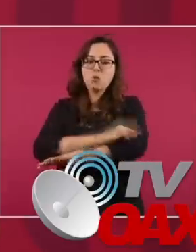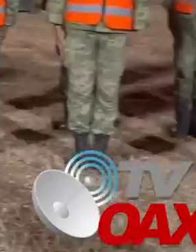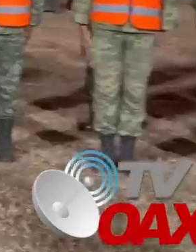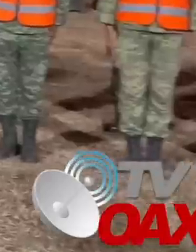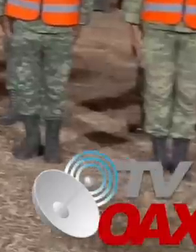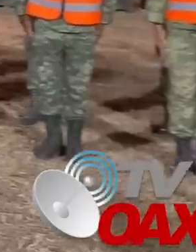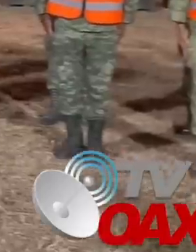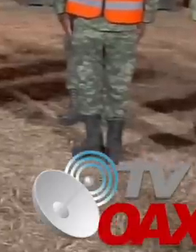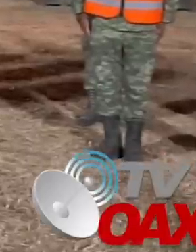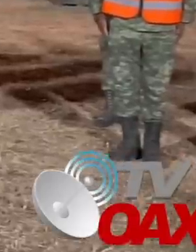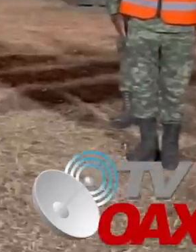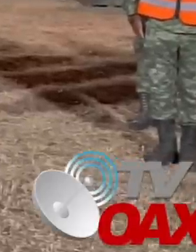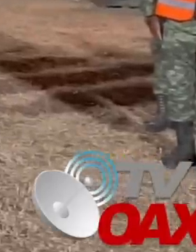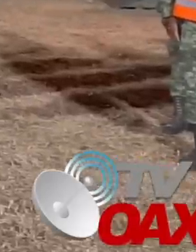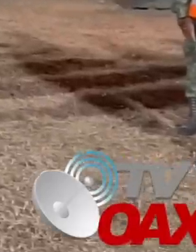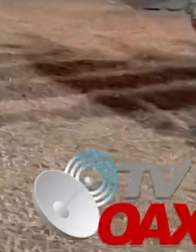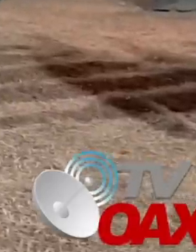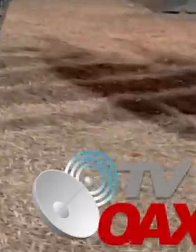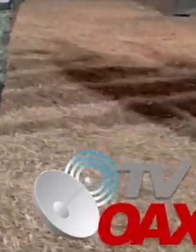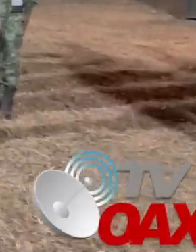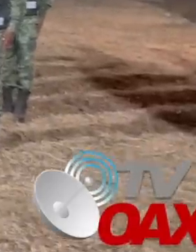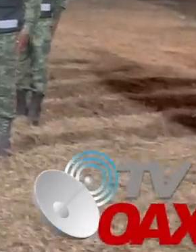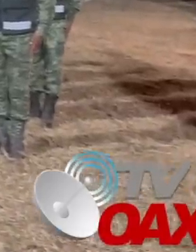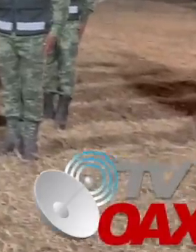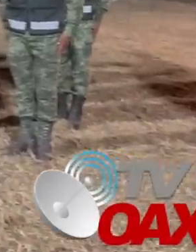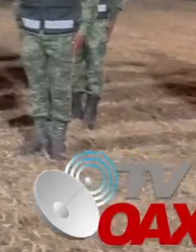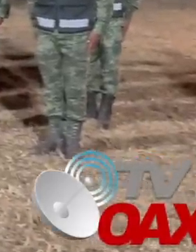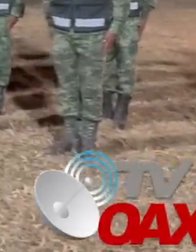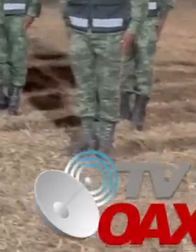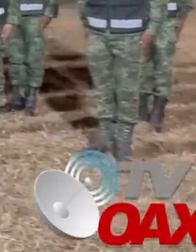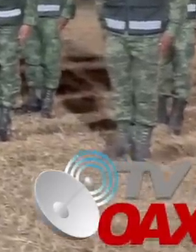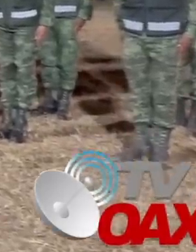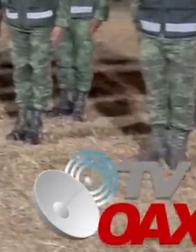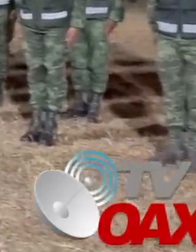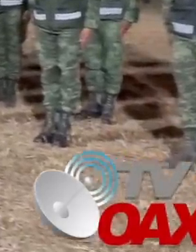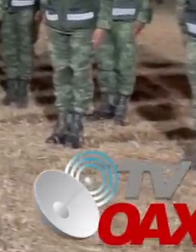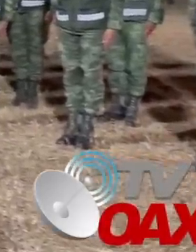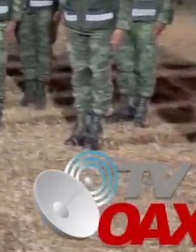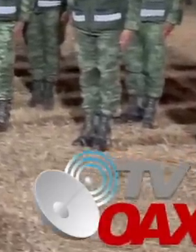del aeropuerto de Tulum que es una buena noticia